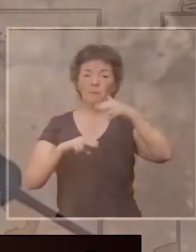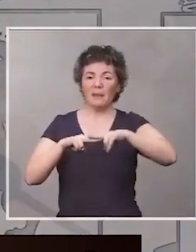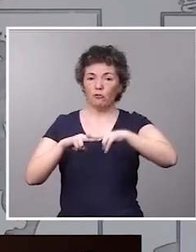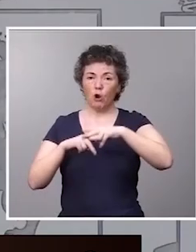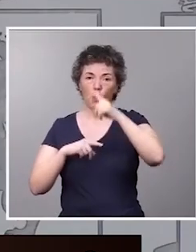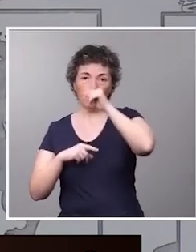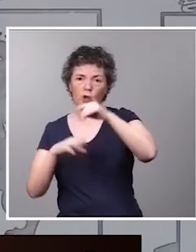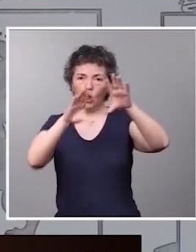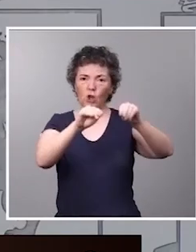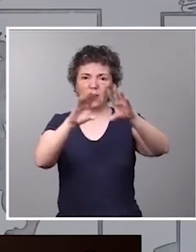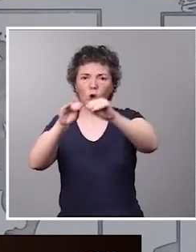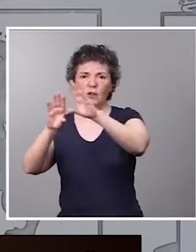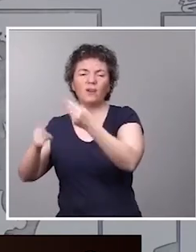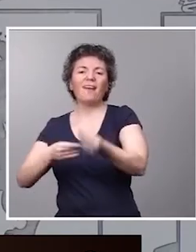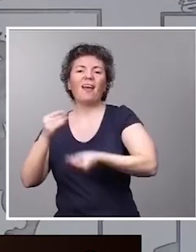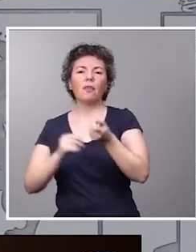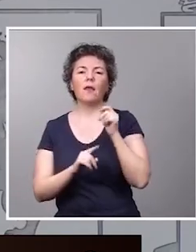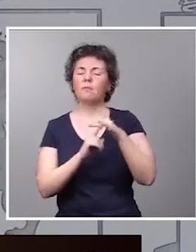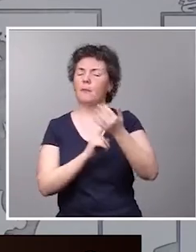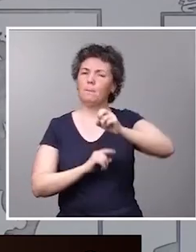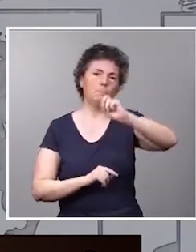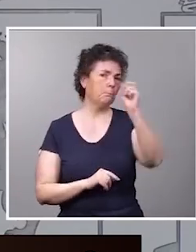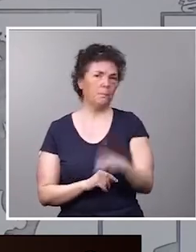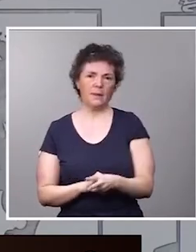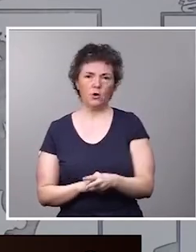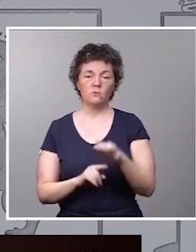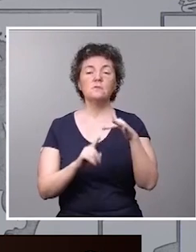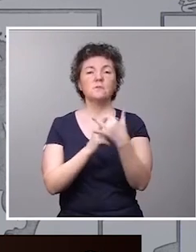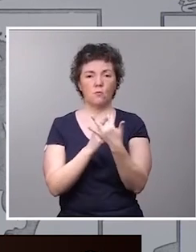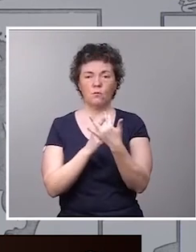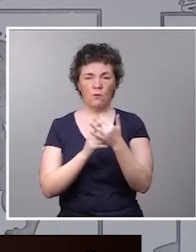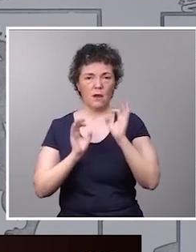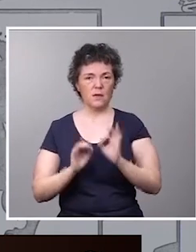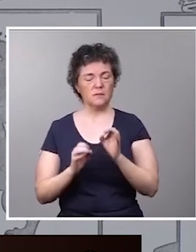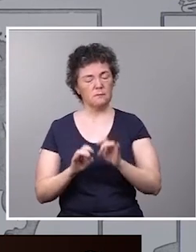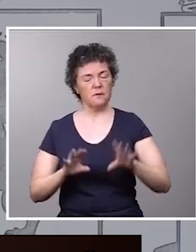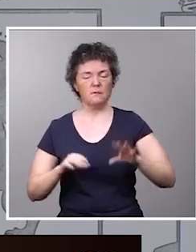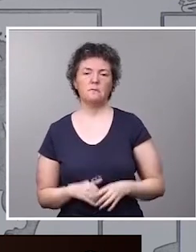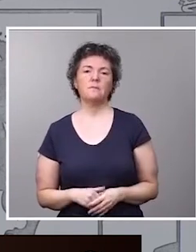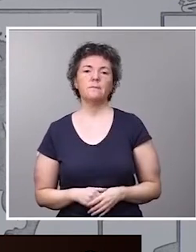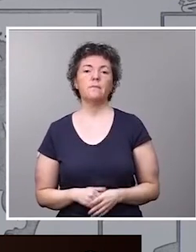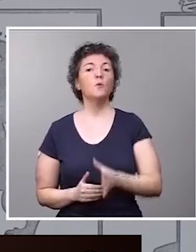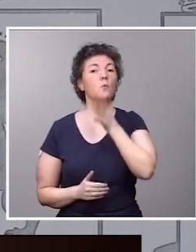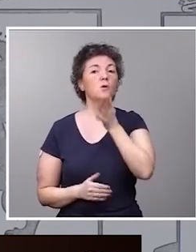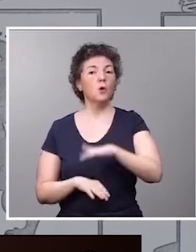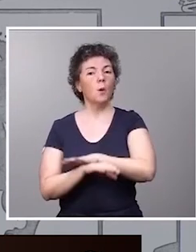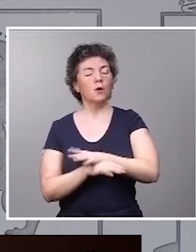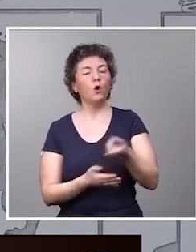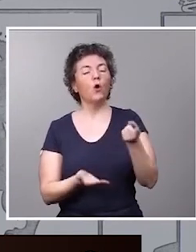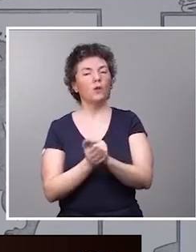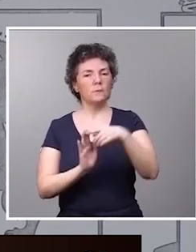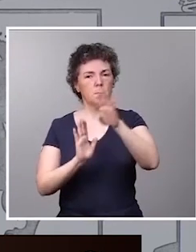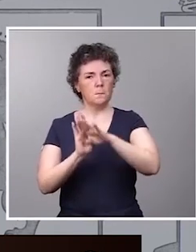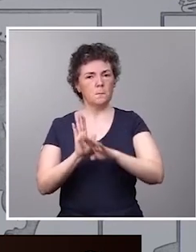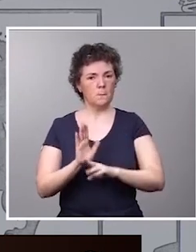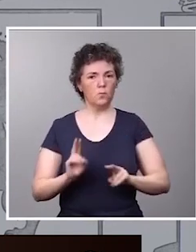a ese impuesto extraordinario que van a establecer sobre las empresas eléctricas, es no entender nada. La obligación de los empresarios es, precisamente, ser lo